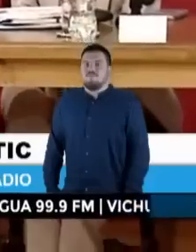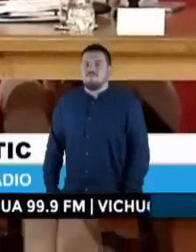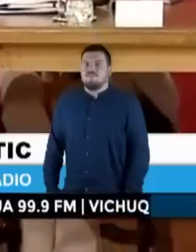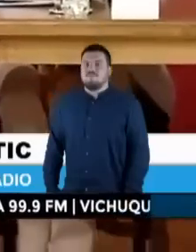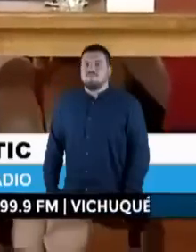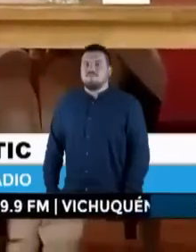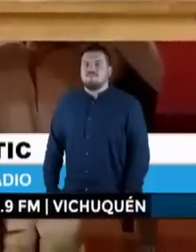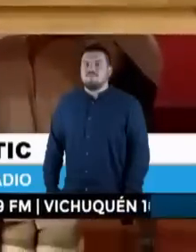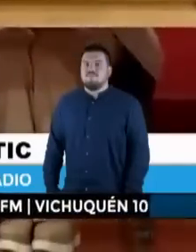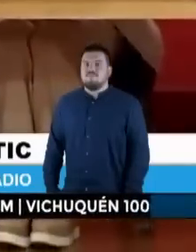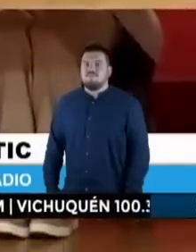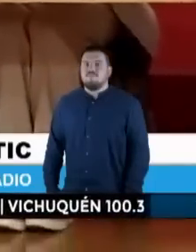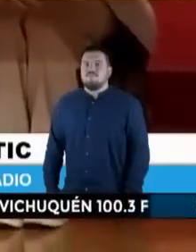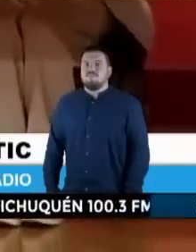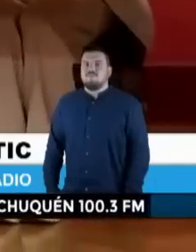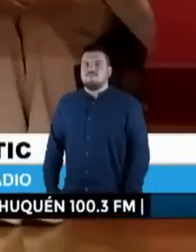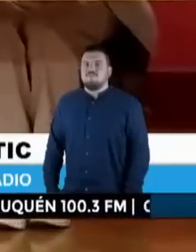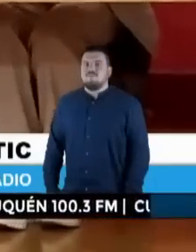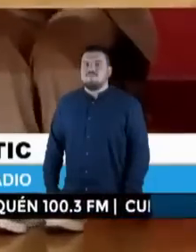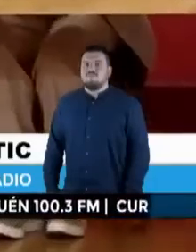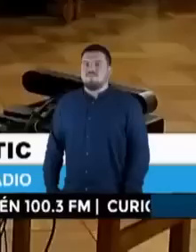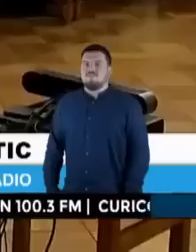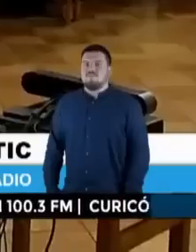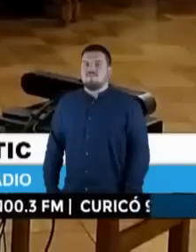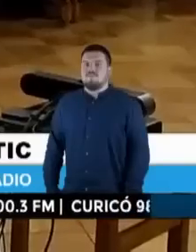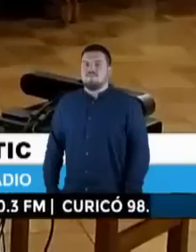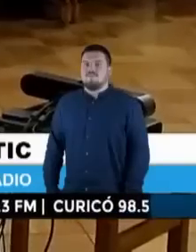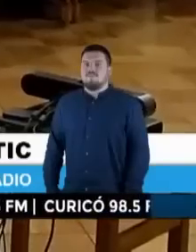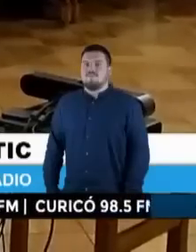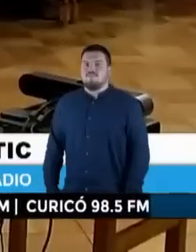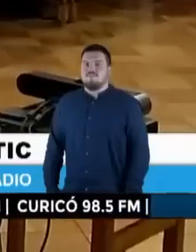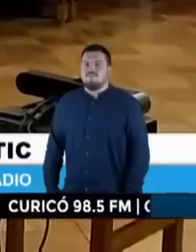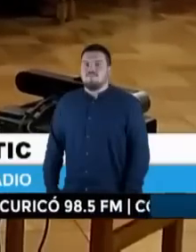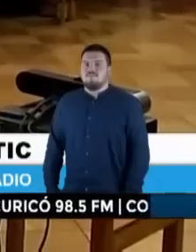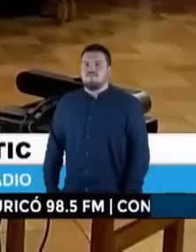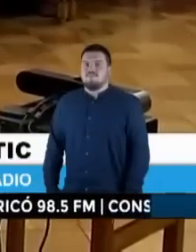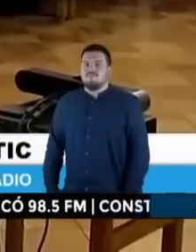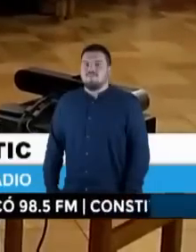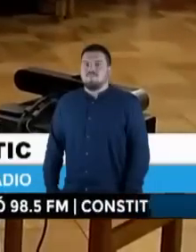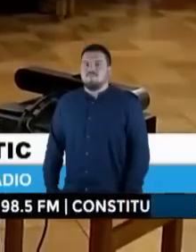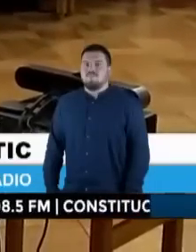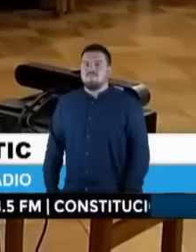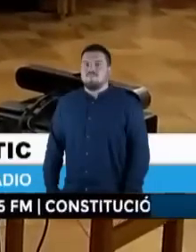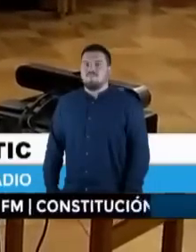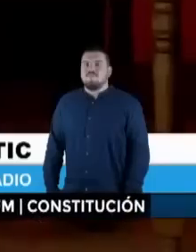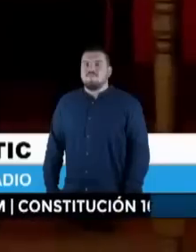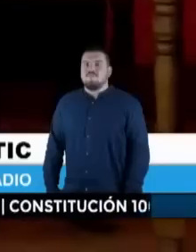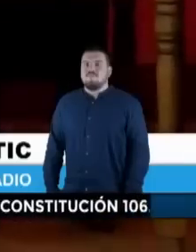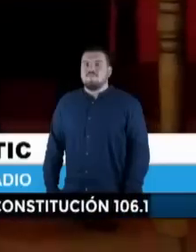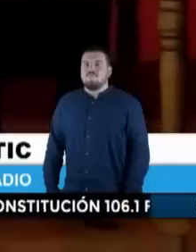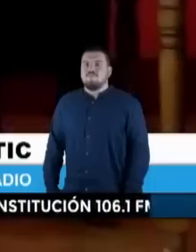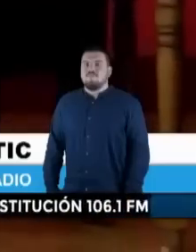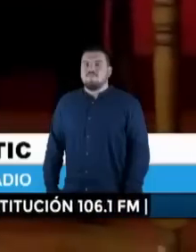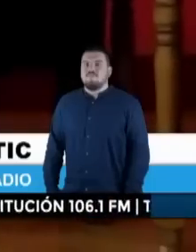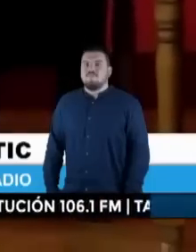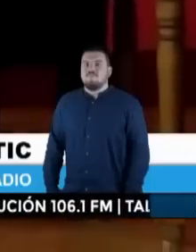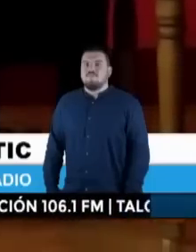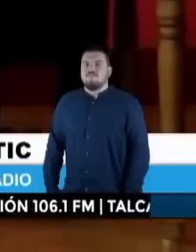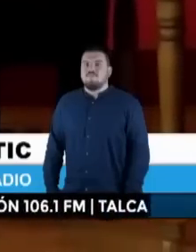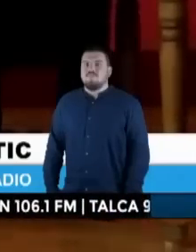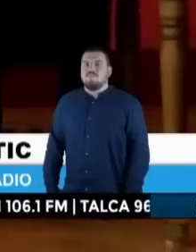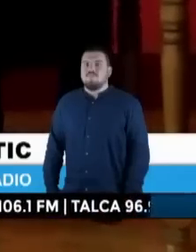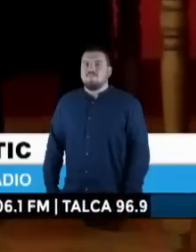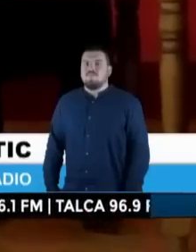igualar la cancha, tener mayor, tener mayor presencia en los